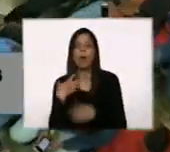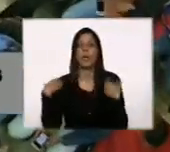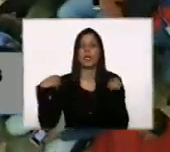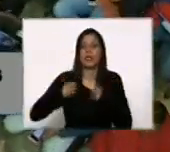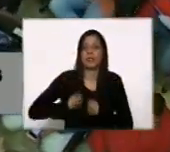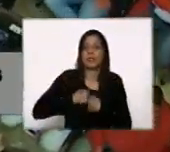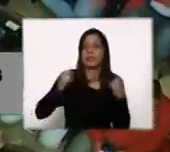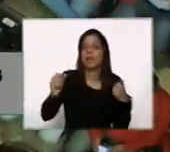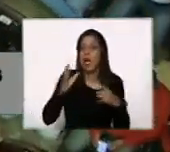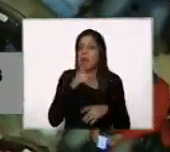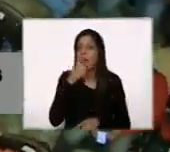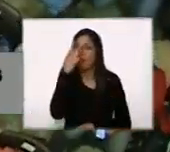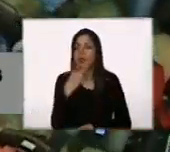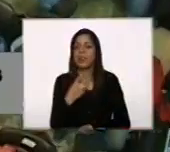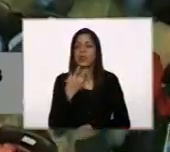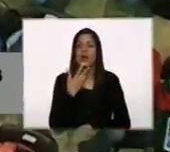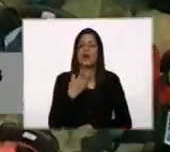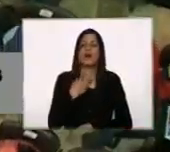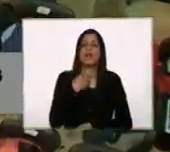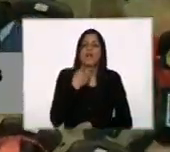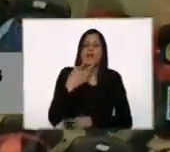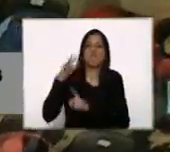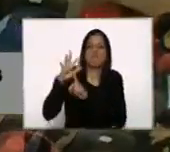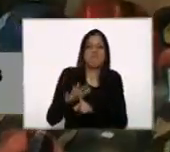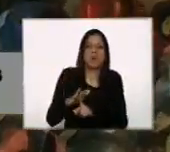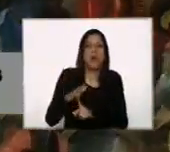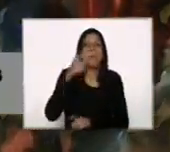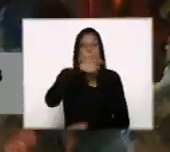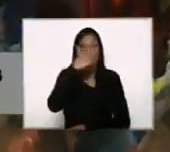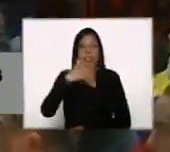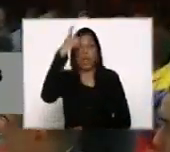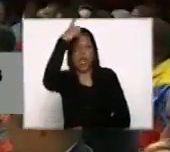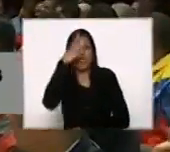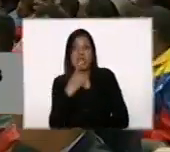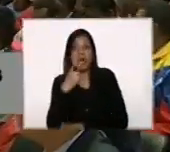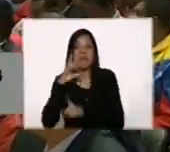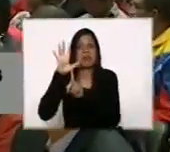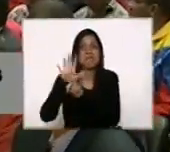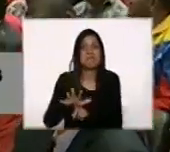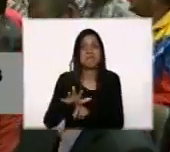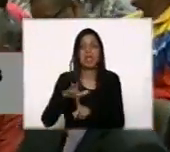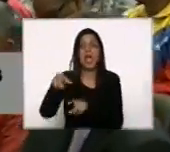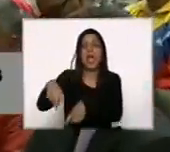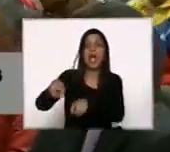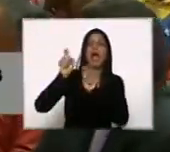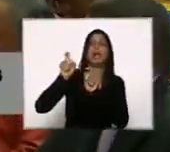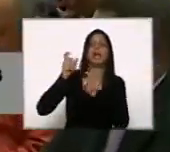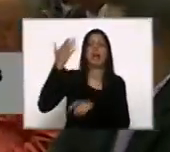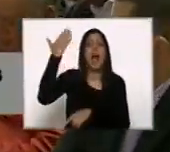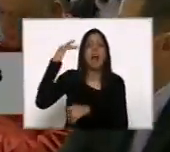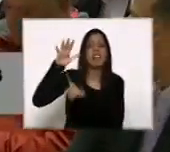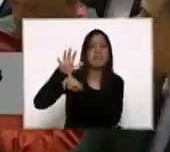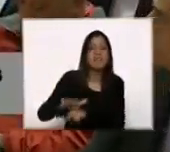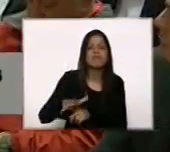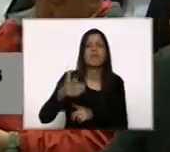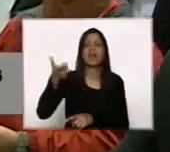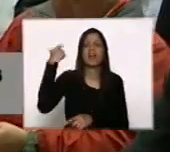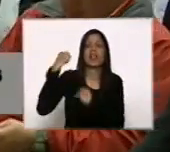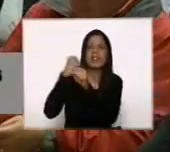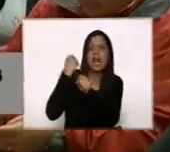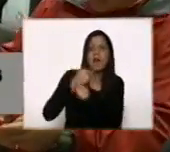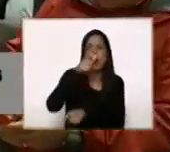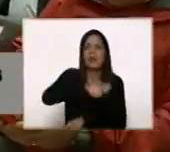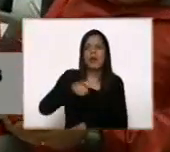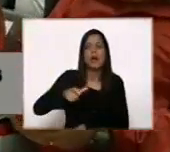descamisados, a los que no teníamos voz, como las personas con discapacidad, los campesinos, los adultos mayores, los trabajadores, las mujeres